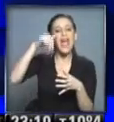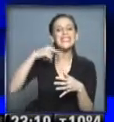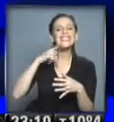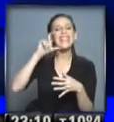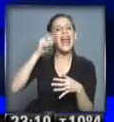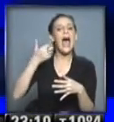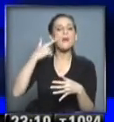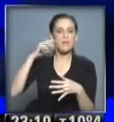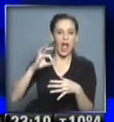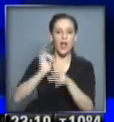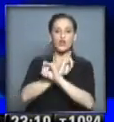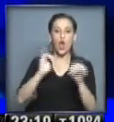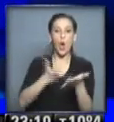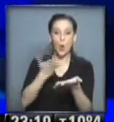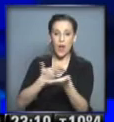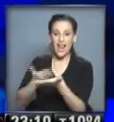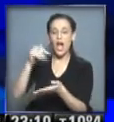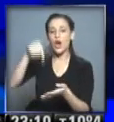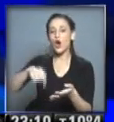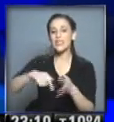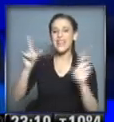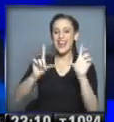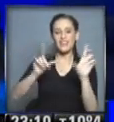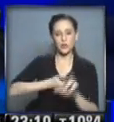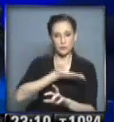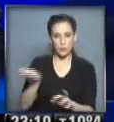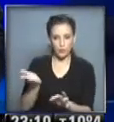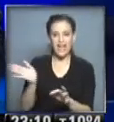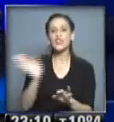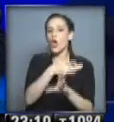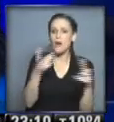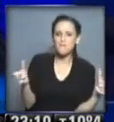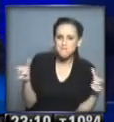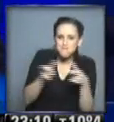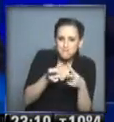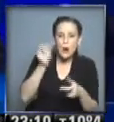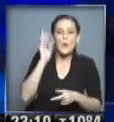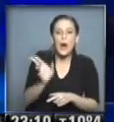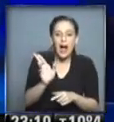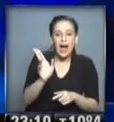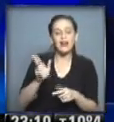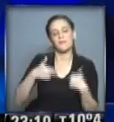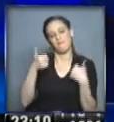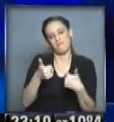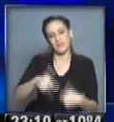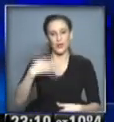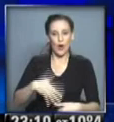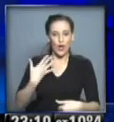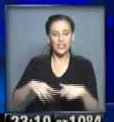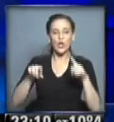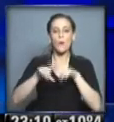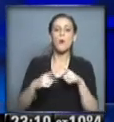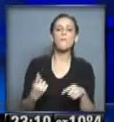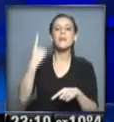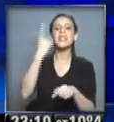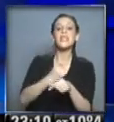hoy estreno aquí en la pantalla de la televisión pública se reunieron todos en un bar a disfrutar de su primer capítulo a